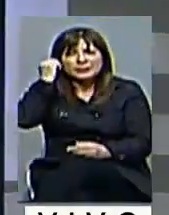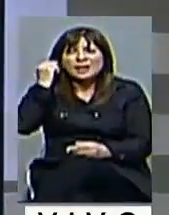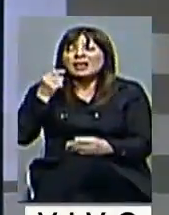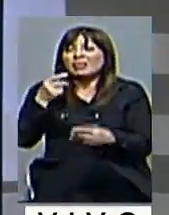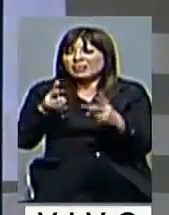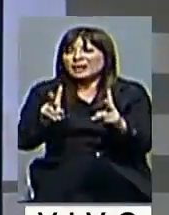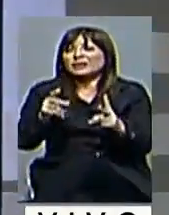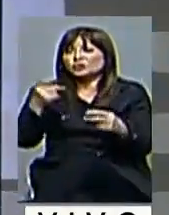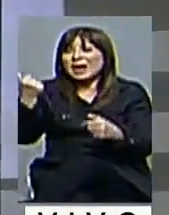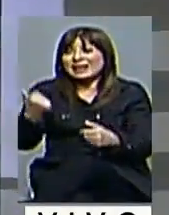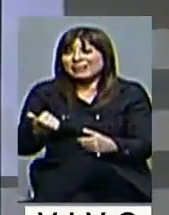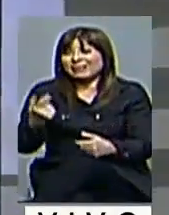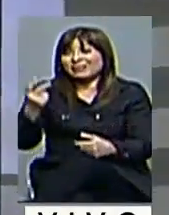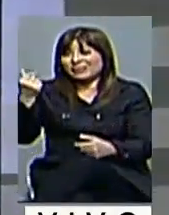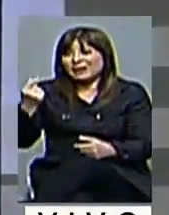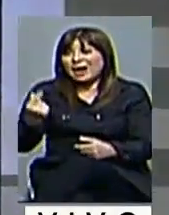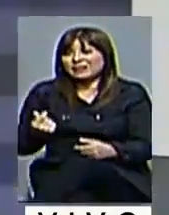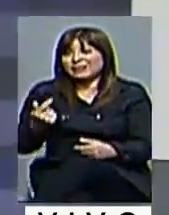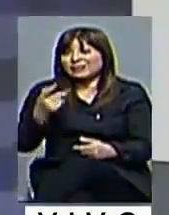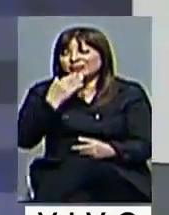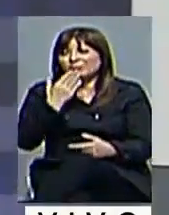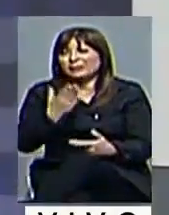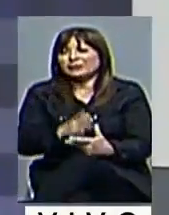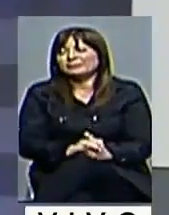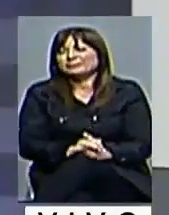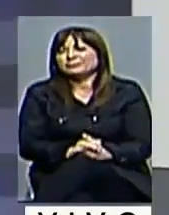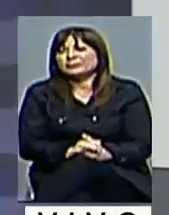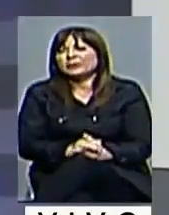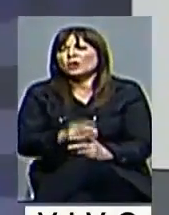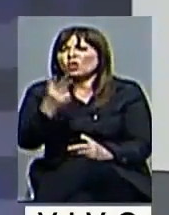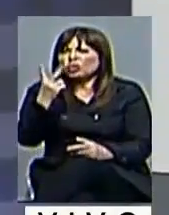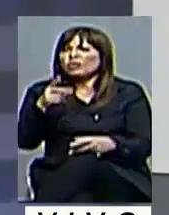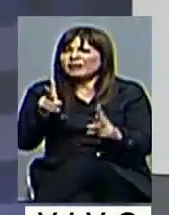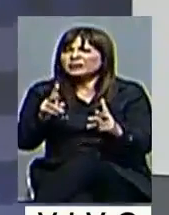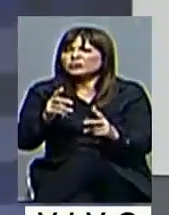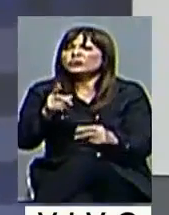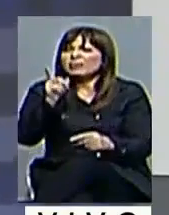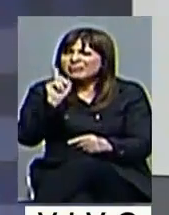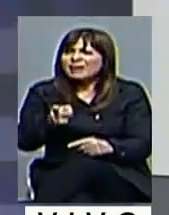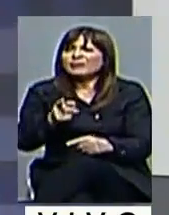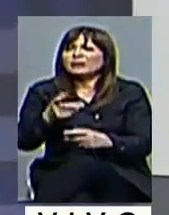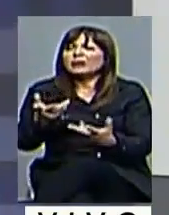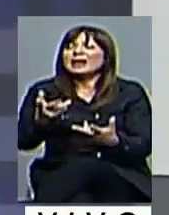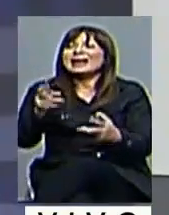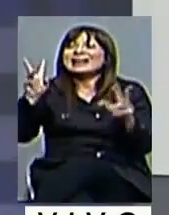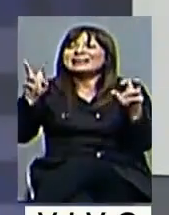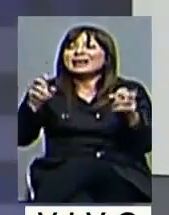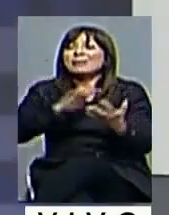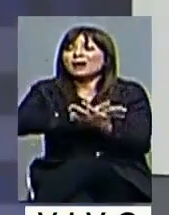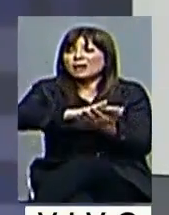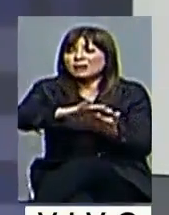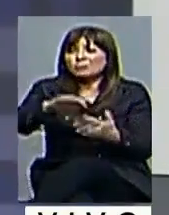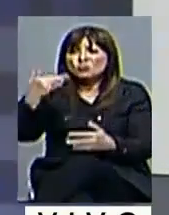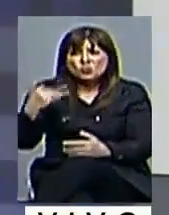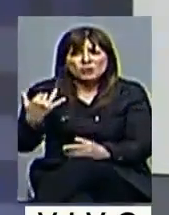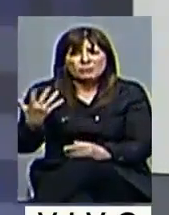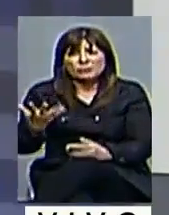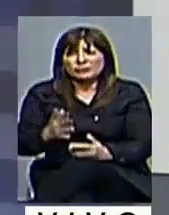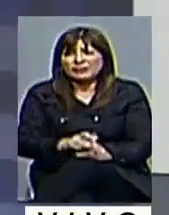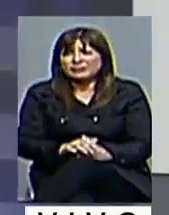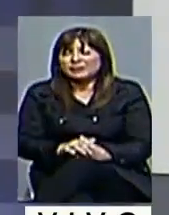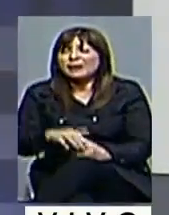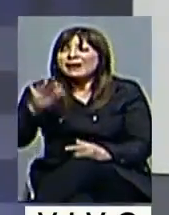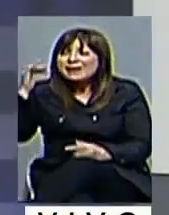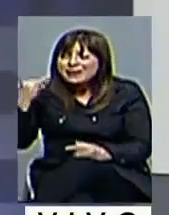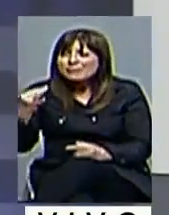derecho a calidad. Ahora, sí, exactamente, pero tenga los dos derechos. Yo creo que el tema de la gratuidad es súper importante.